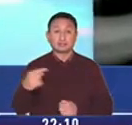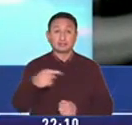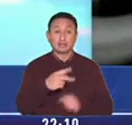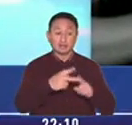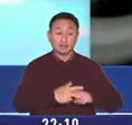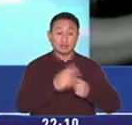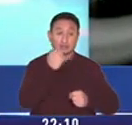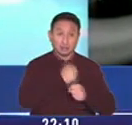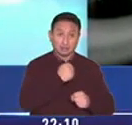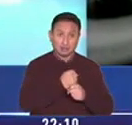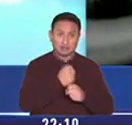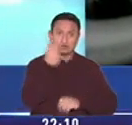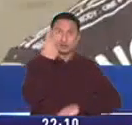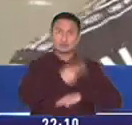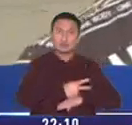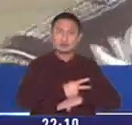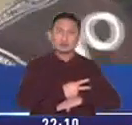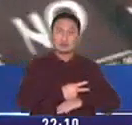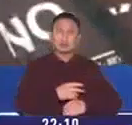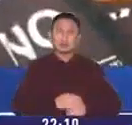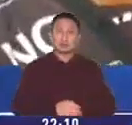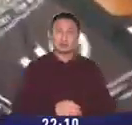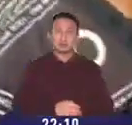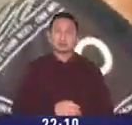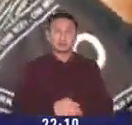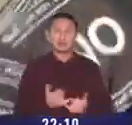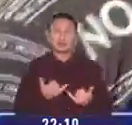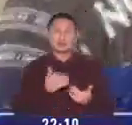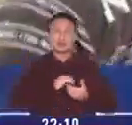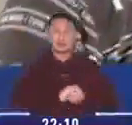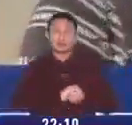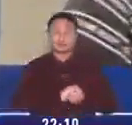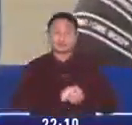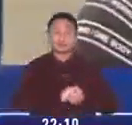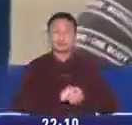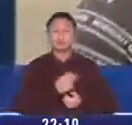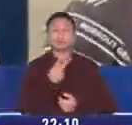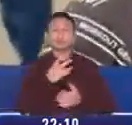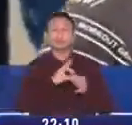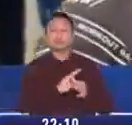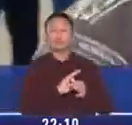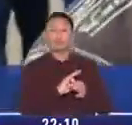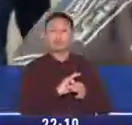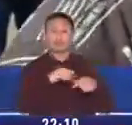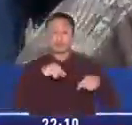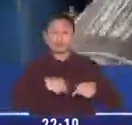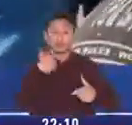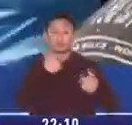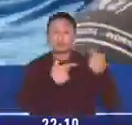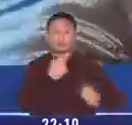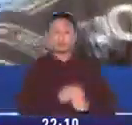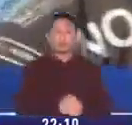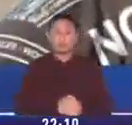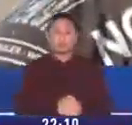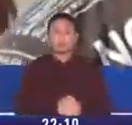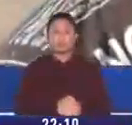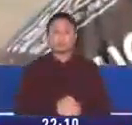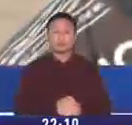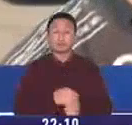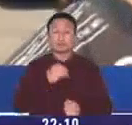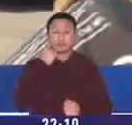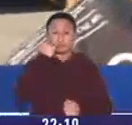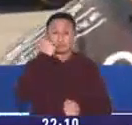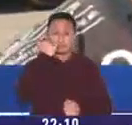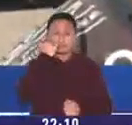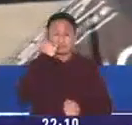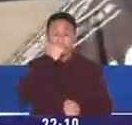haber ingresado a la institución. Una solidaridad que estamos expresando a dos compañeros que han sufrido un atentado basado en la inseguridad. Nuestra